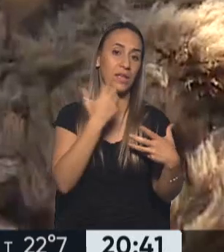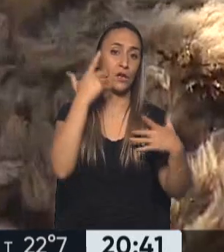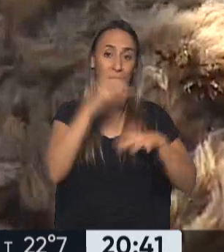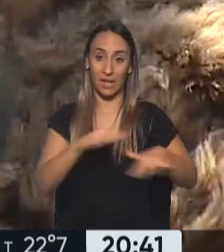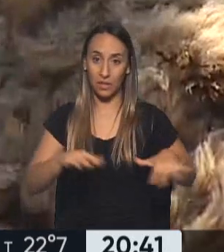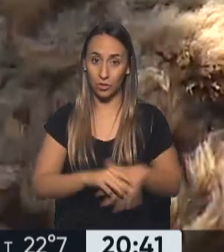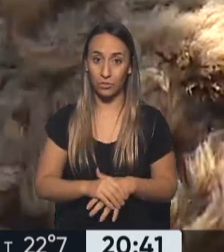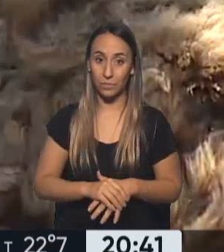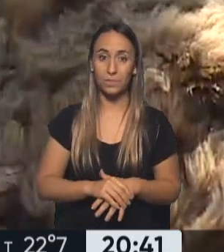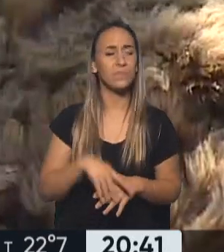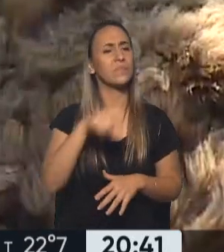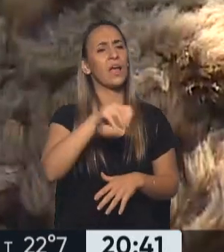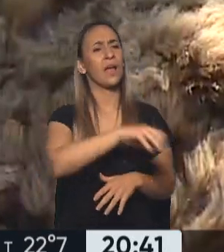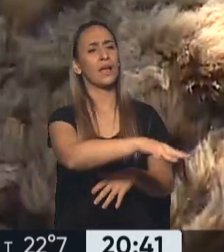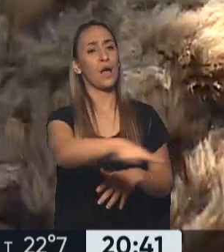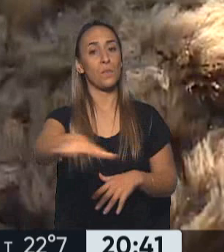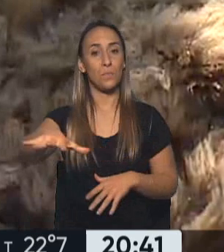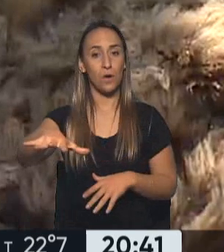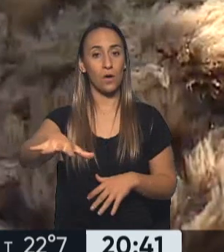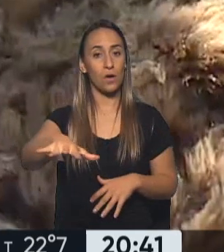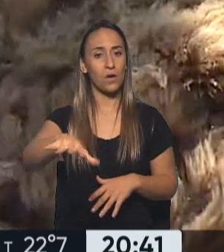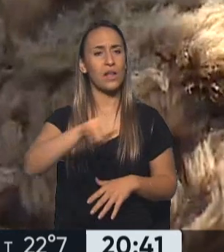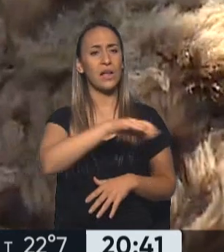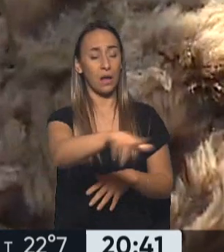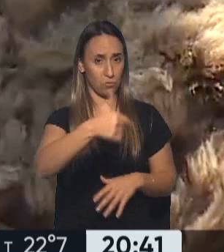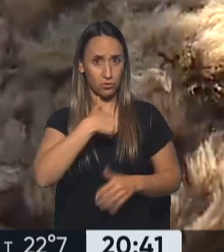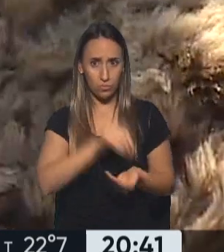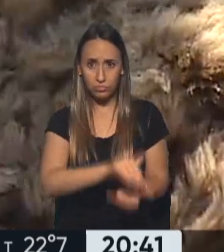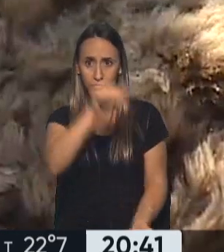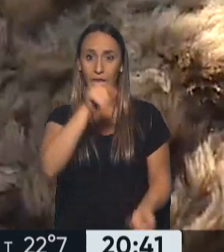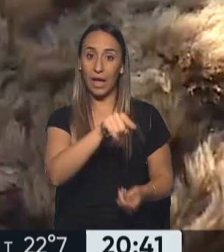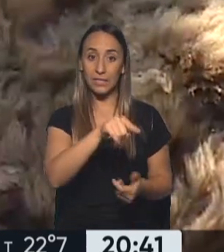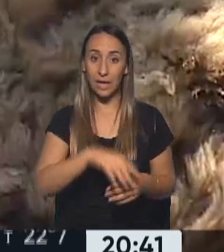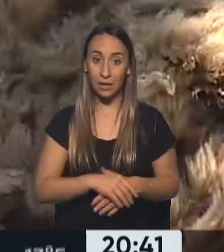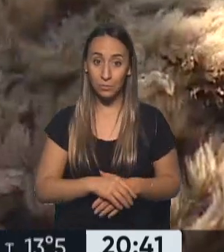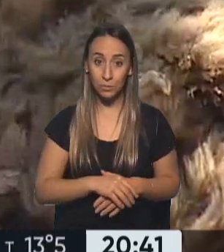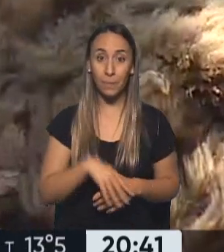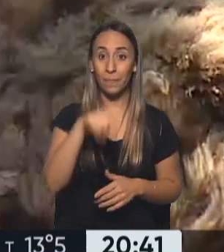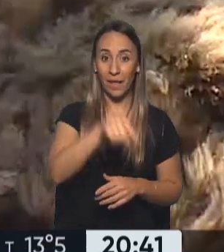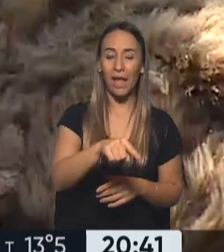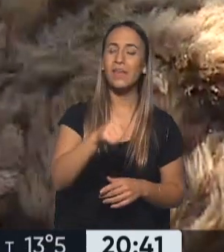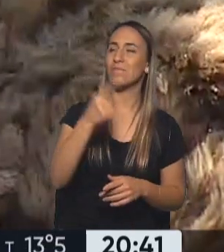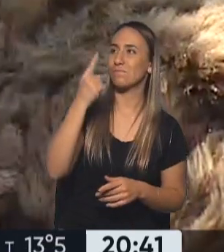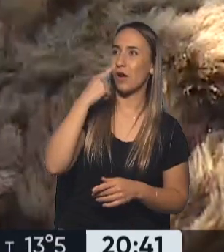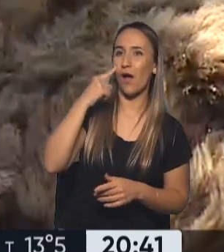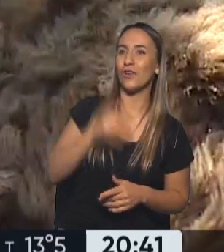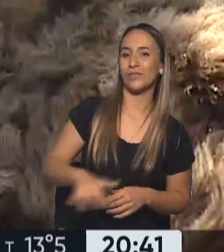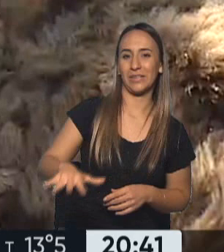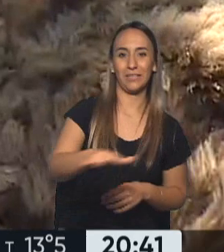con la del campo. El del campo me crió. Ahí conocí acá.